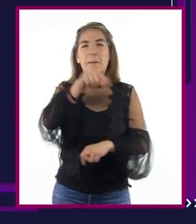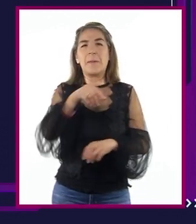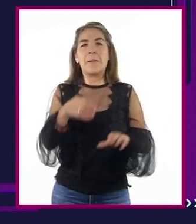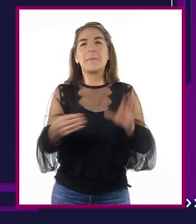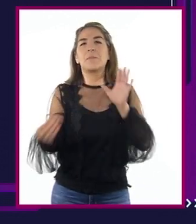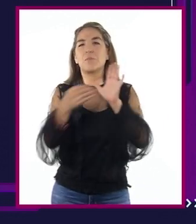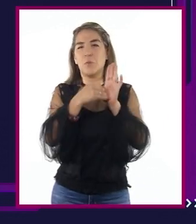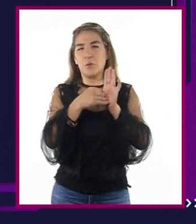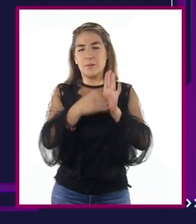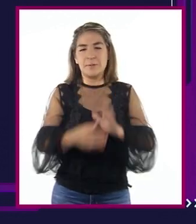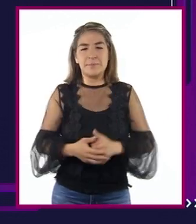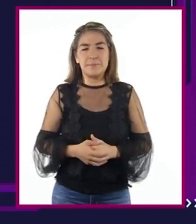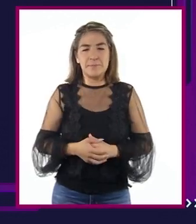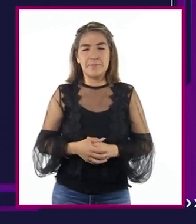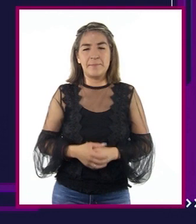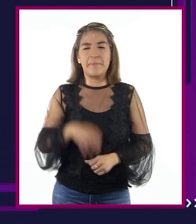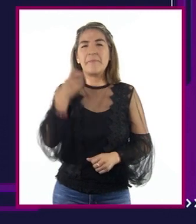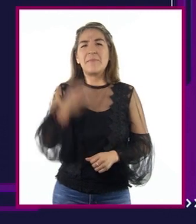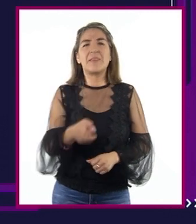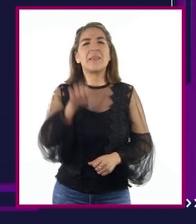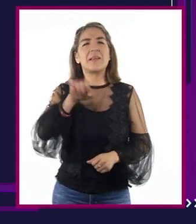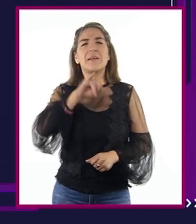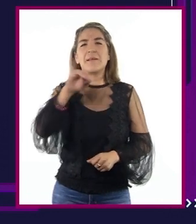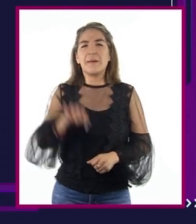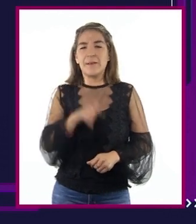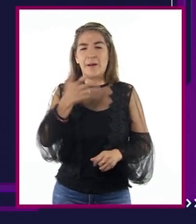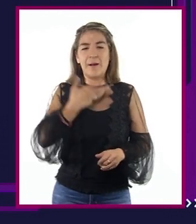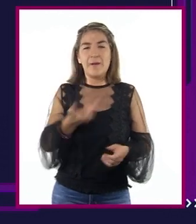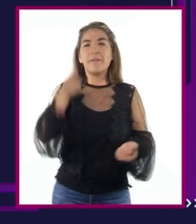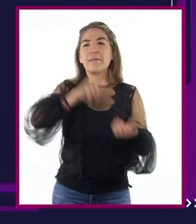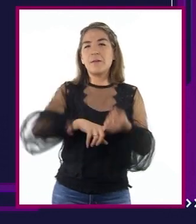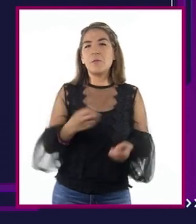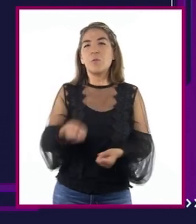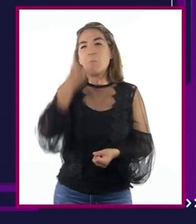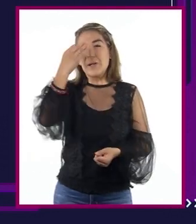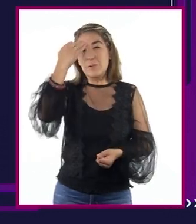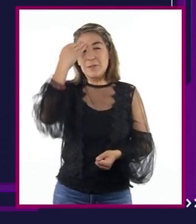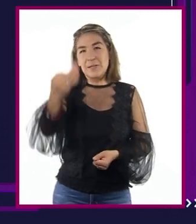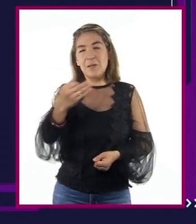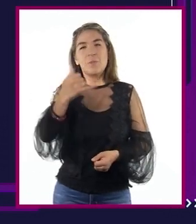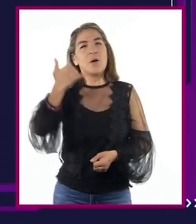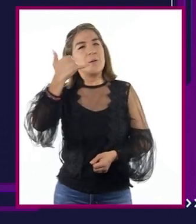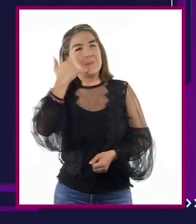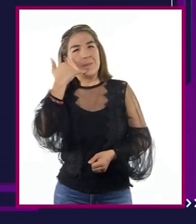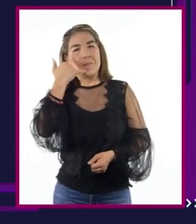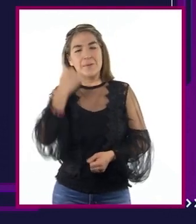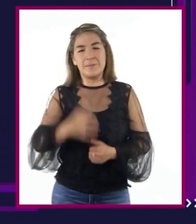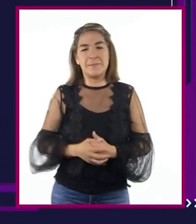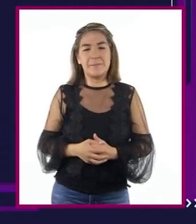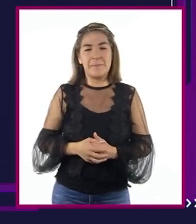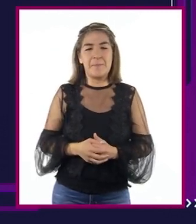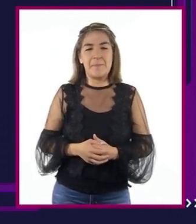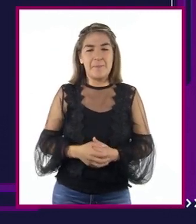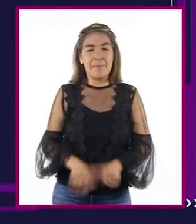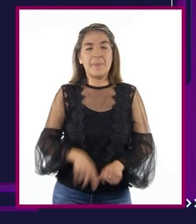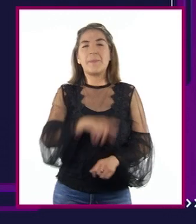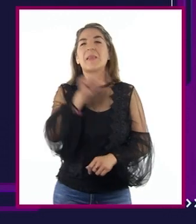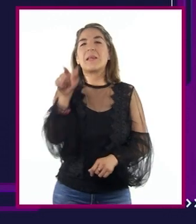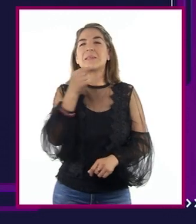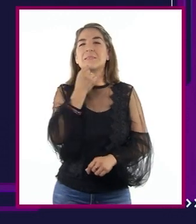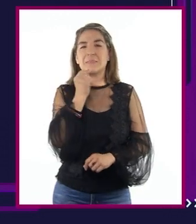de clase. En este eje se registra el tiempo de duración de las llamadas en